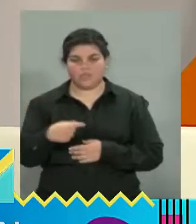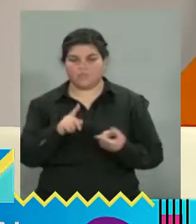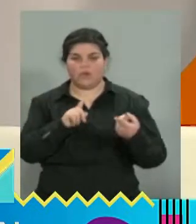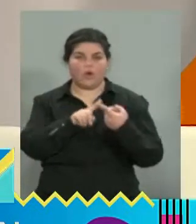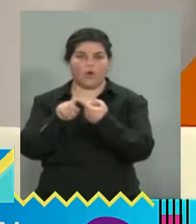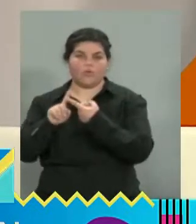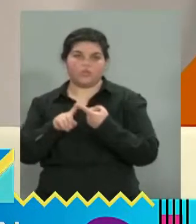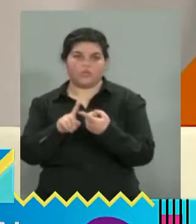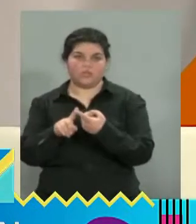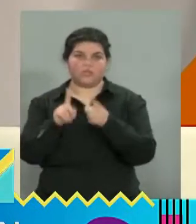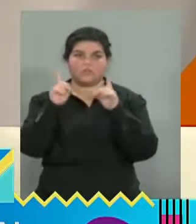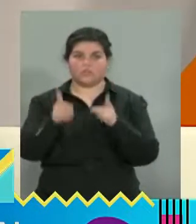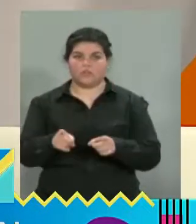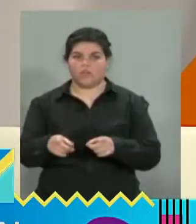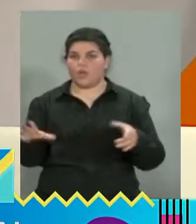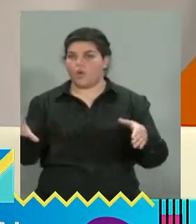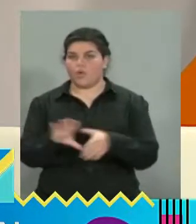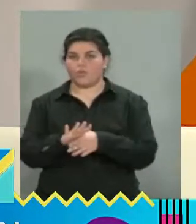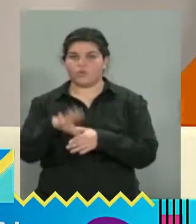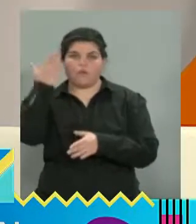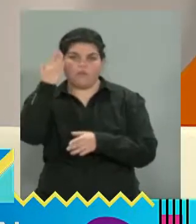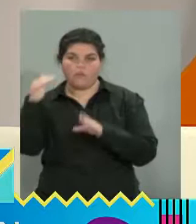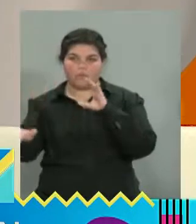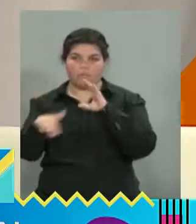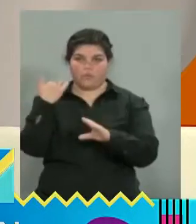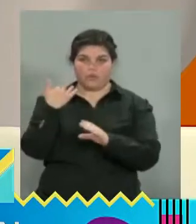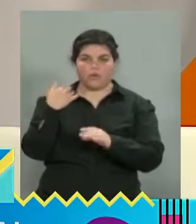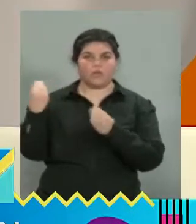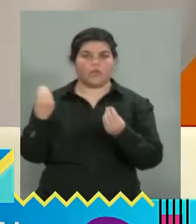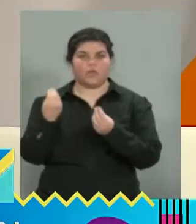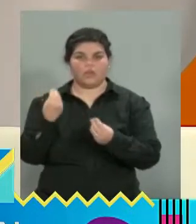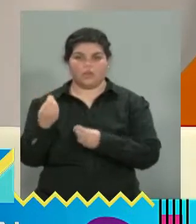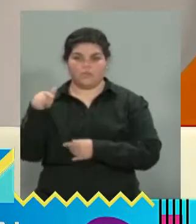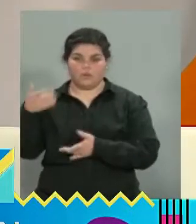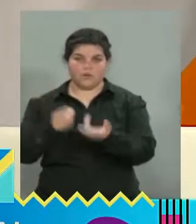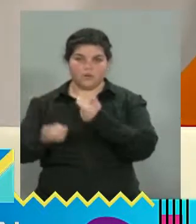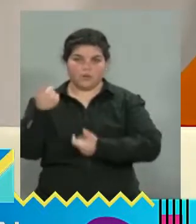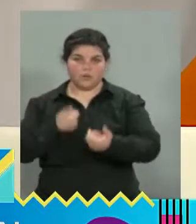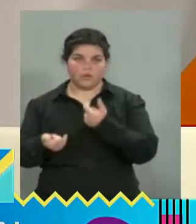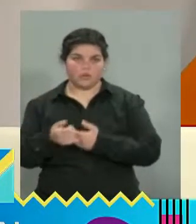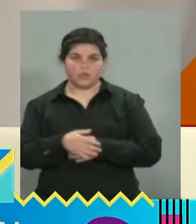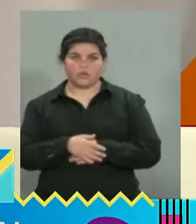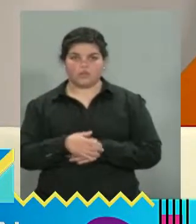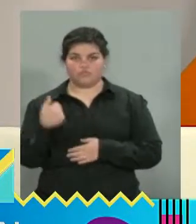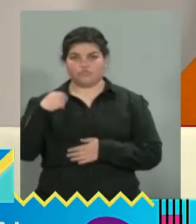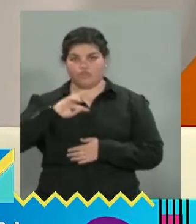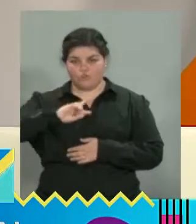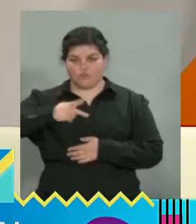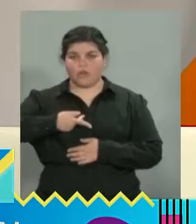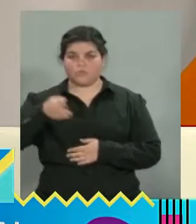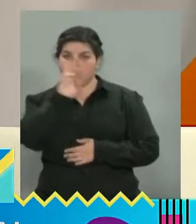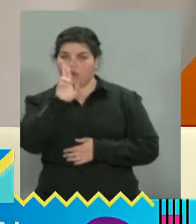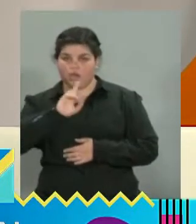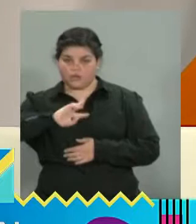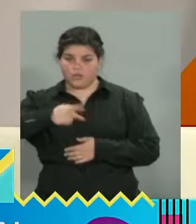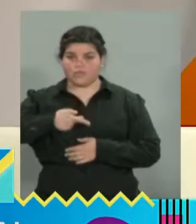Me escribió también justo por Facebook una chica que me planteaba, me decían, soy trans, soy una chica trans, no